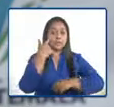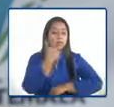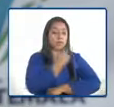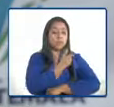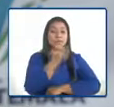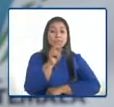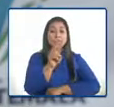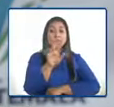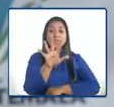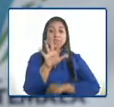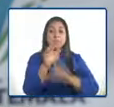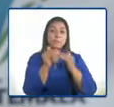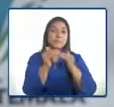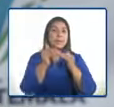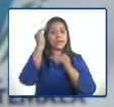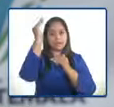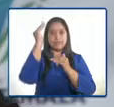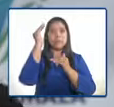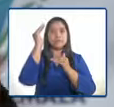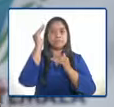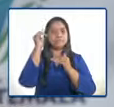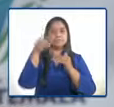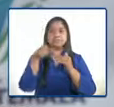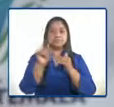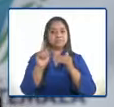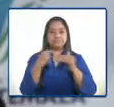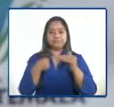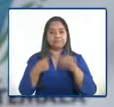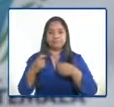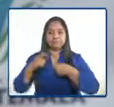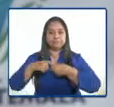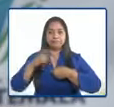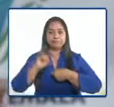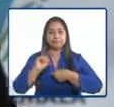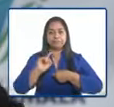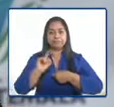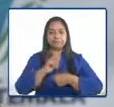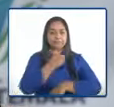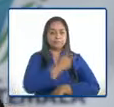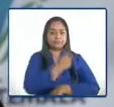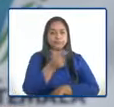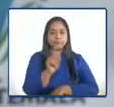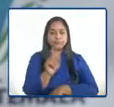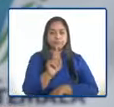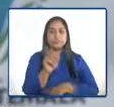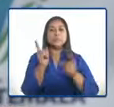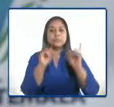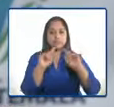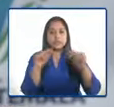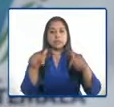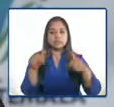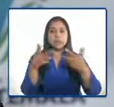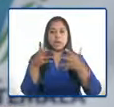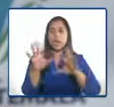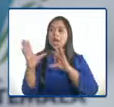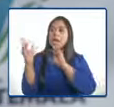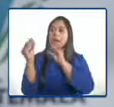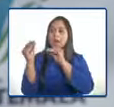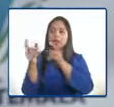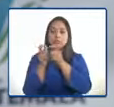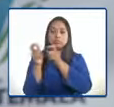de 25 años para arriba. No entramos todavía en el rango de vacunación, sin embargo, hemos hecho las